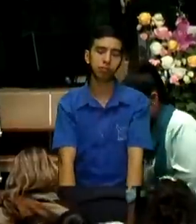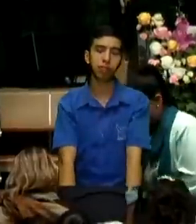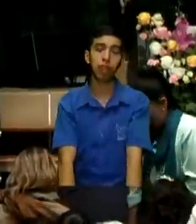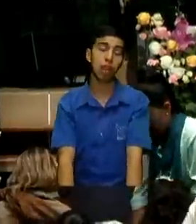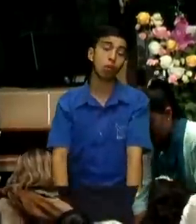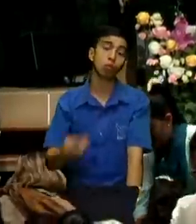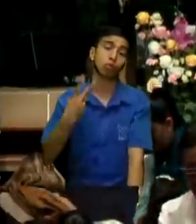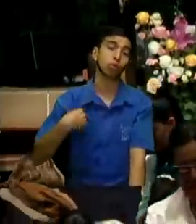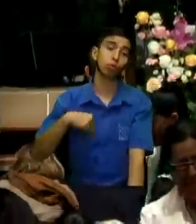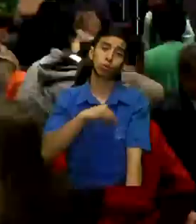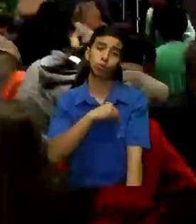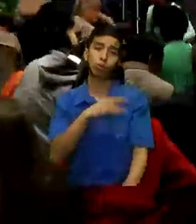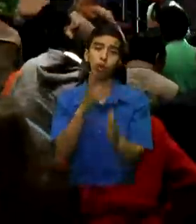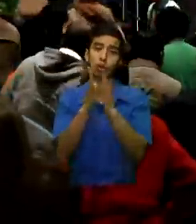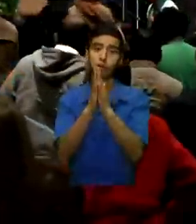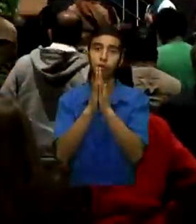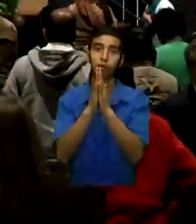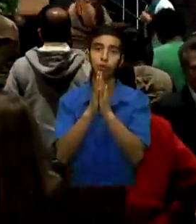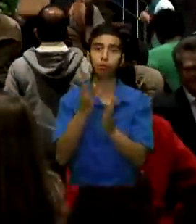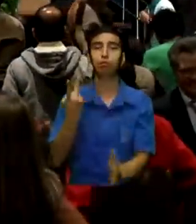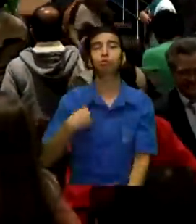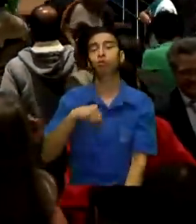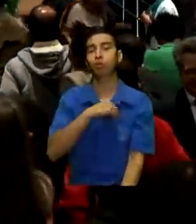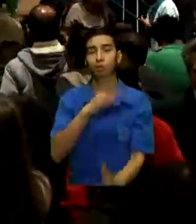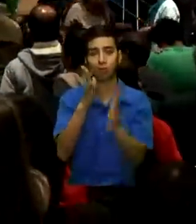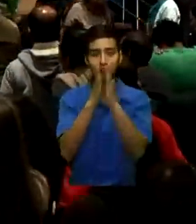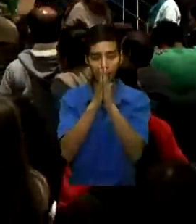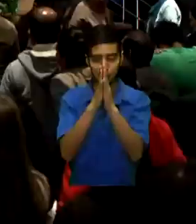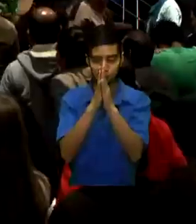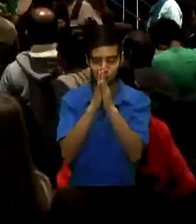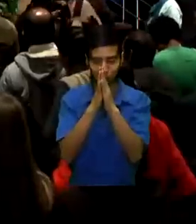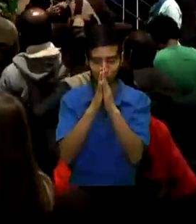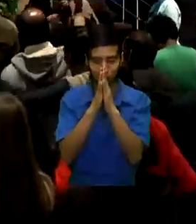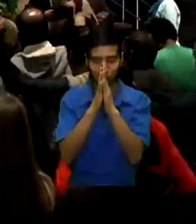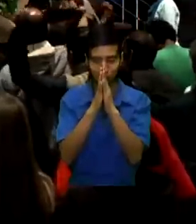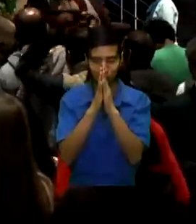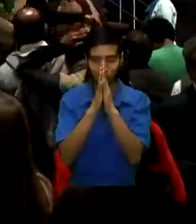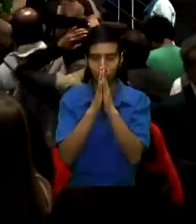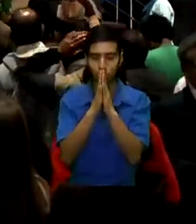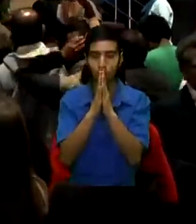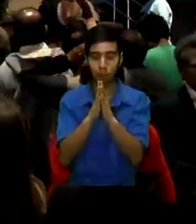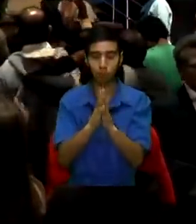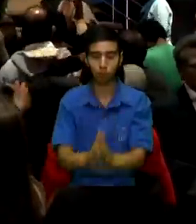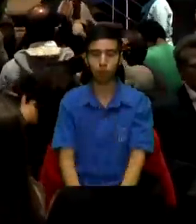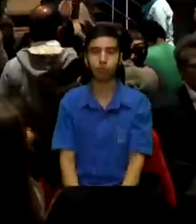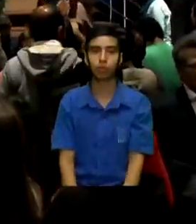a orar. Vamos a orar. Vamos a orar. Vamos a orar.